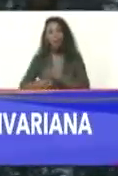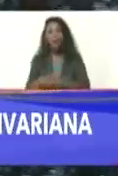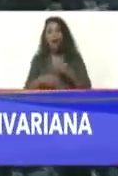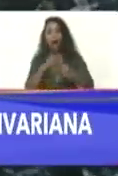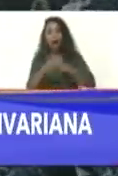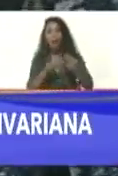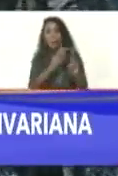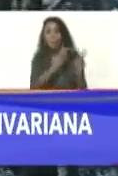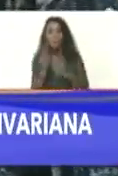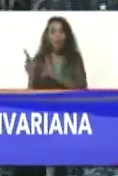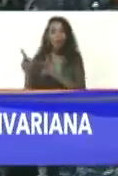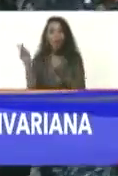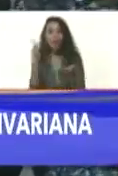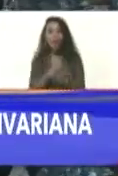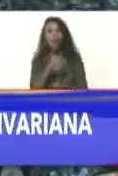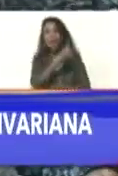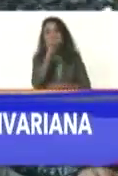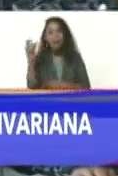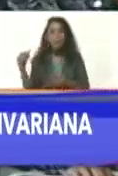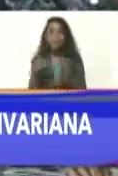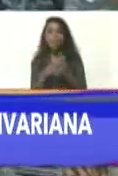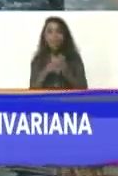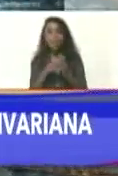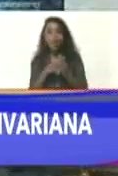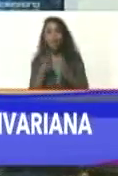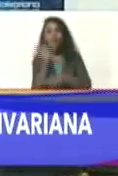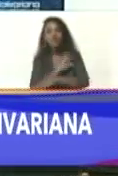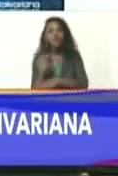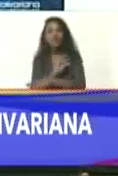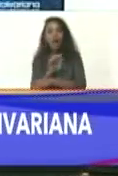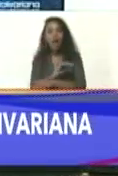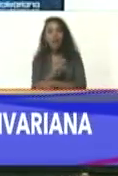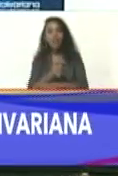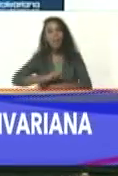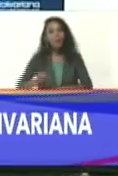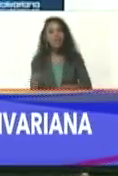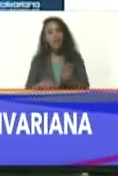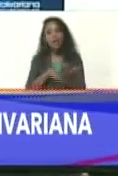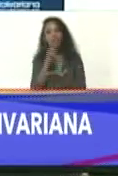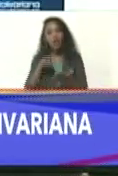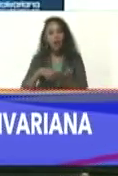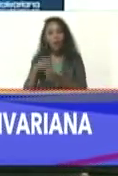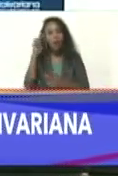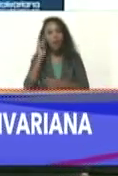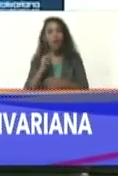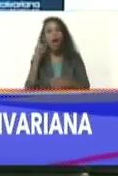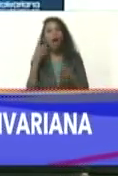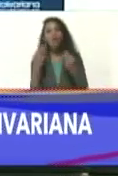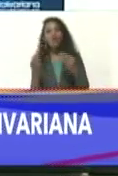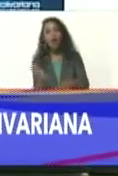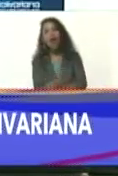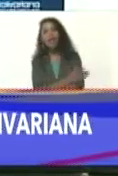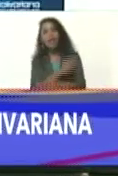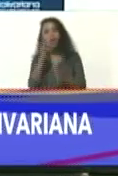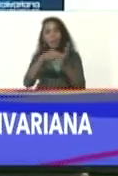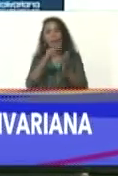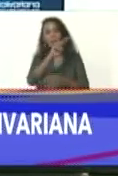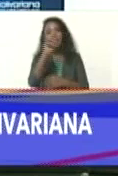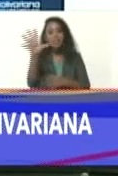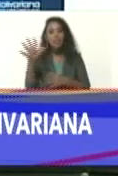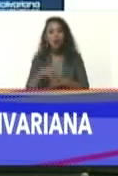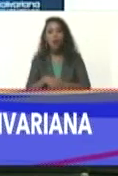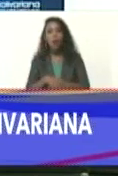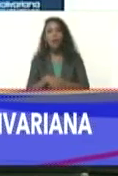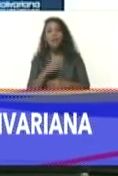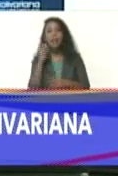plan para llegar a 100.000 funcionarios de la Policía Nacional Bolivariana mucho antes del 2025. Si es en el